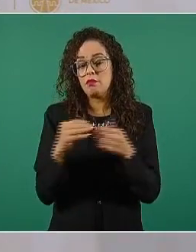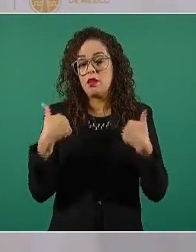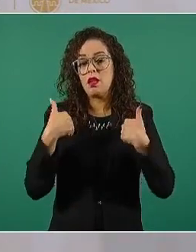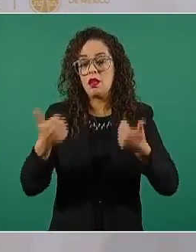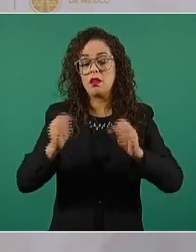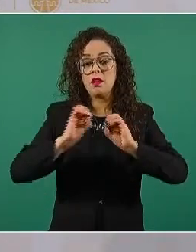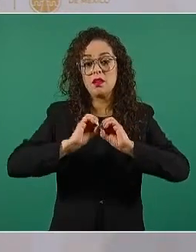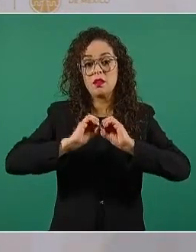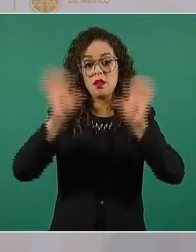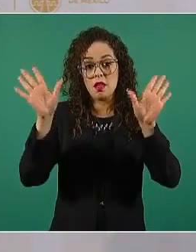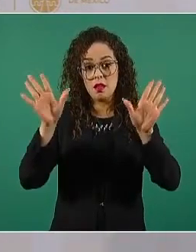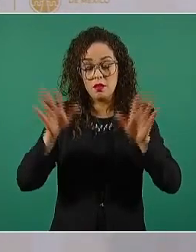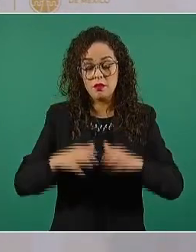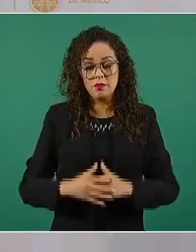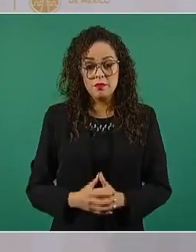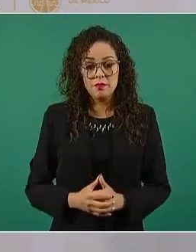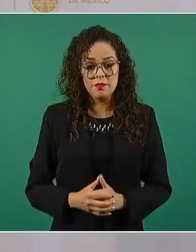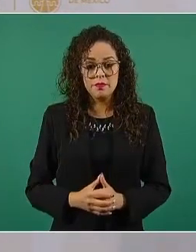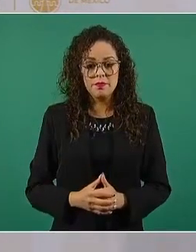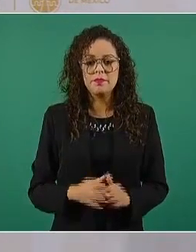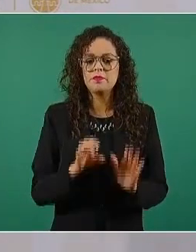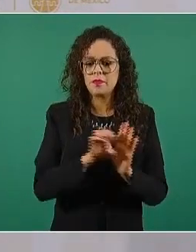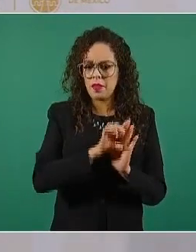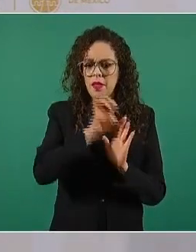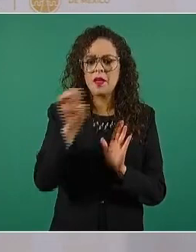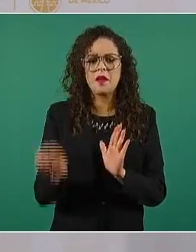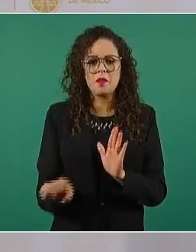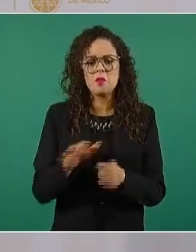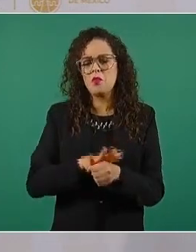posible. Por ejemplo,